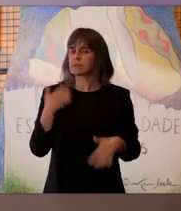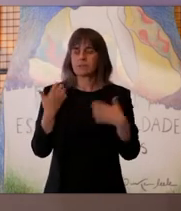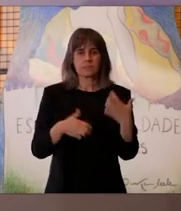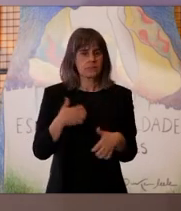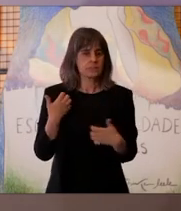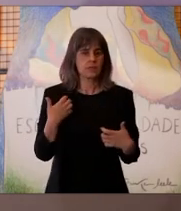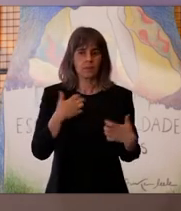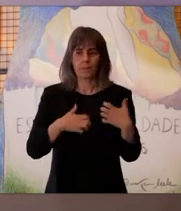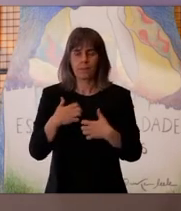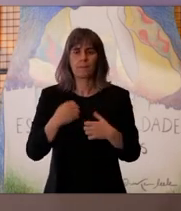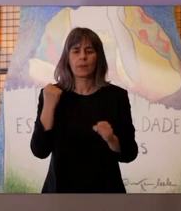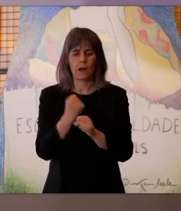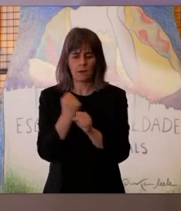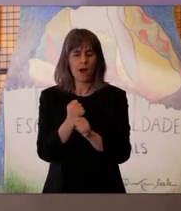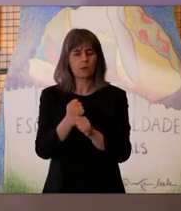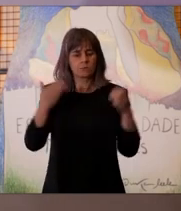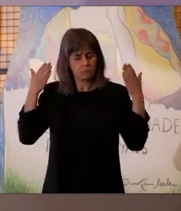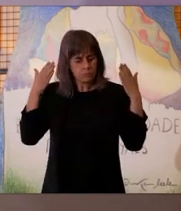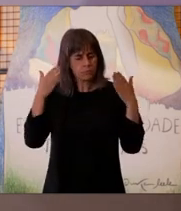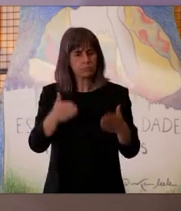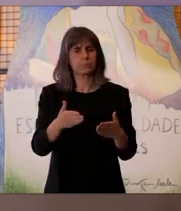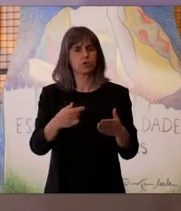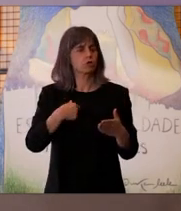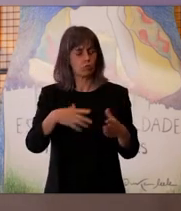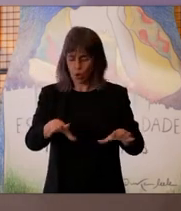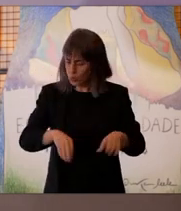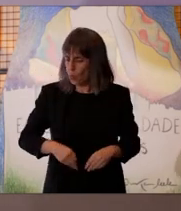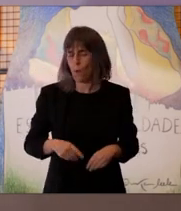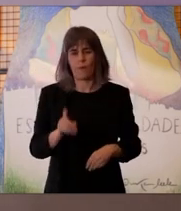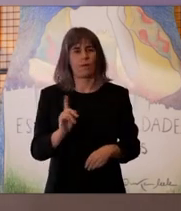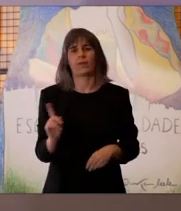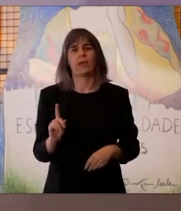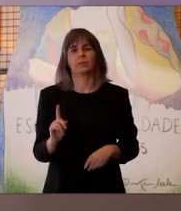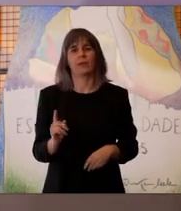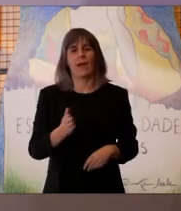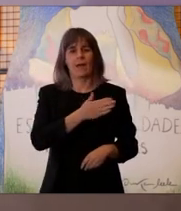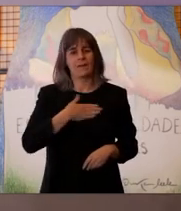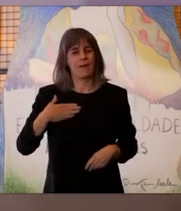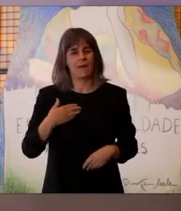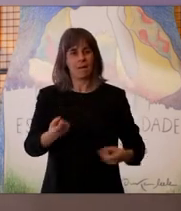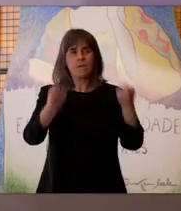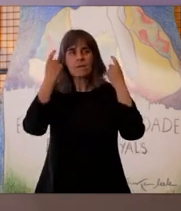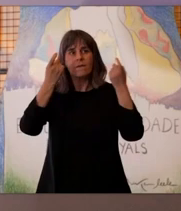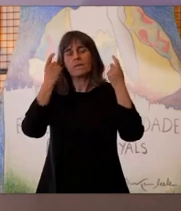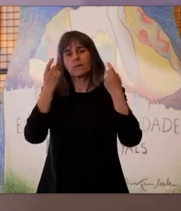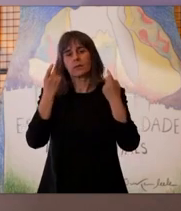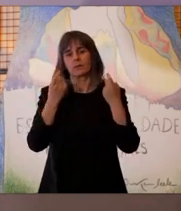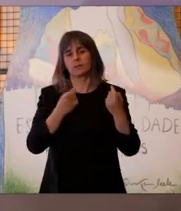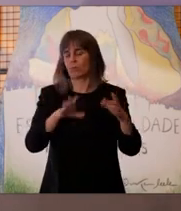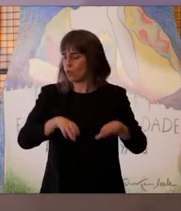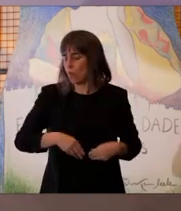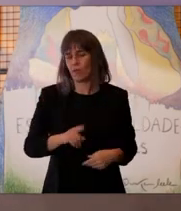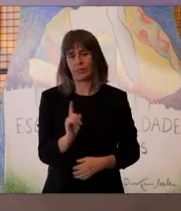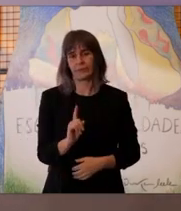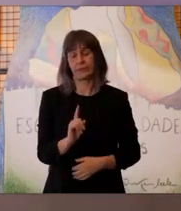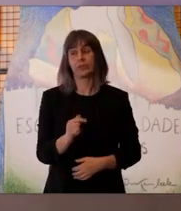no no aceptar que nos quieran disciplinar por otro lado yo también soy